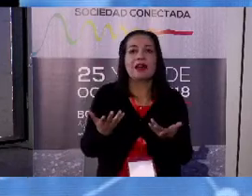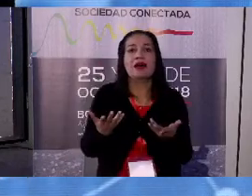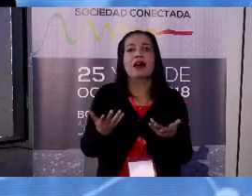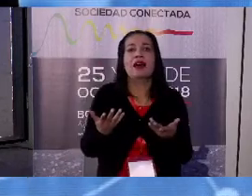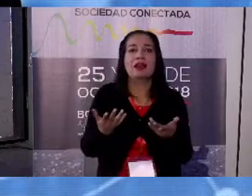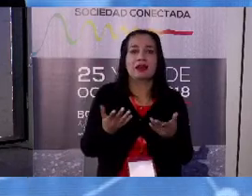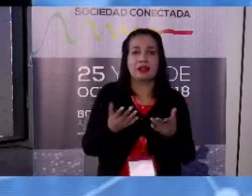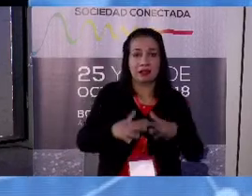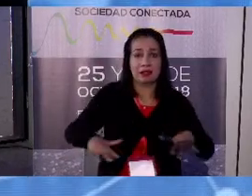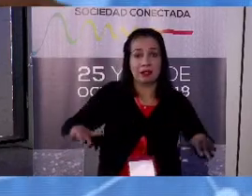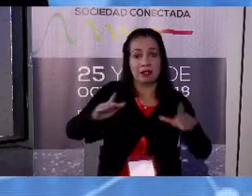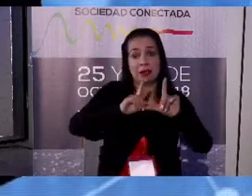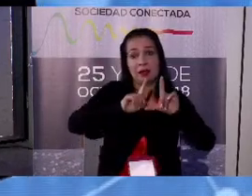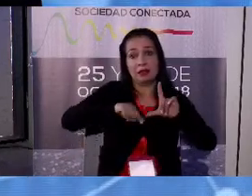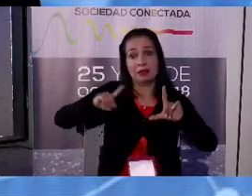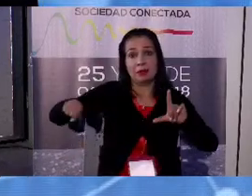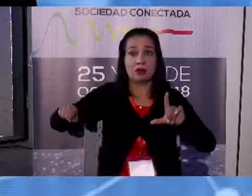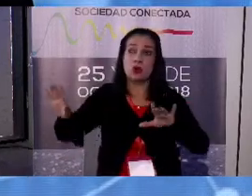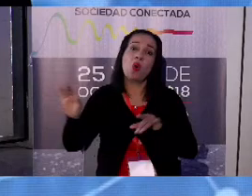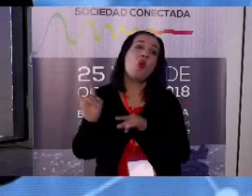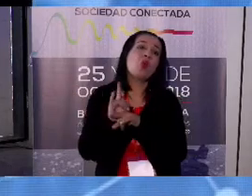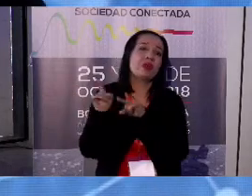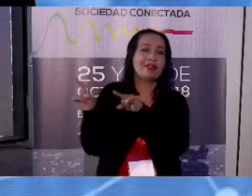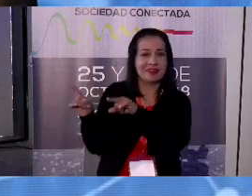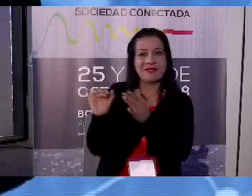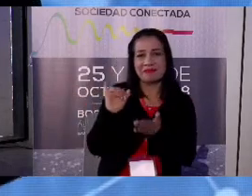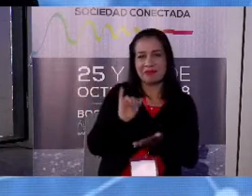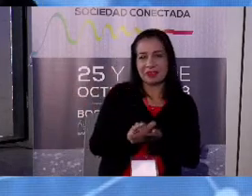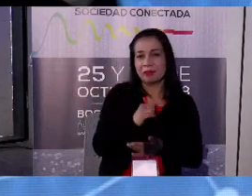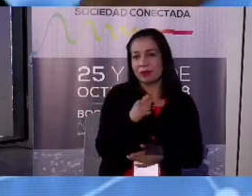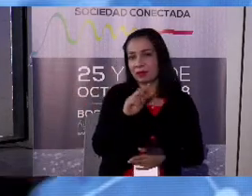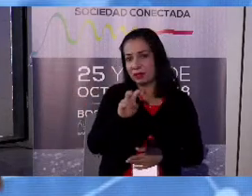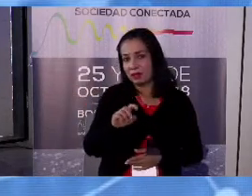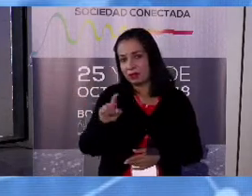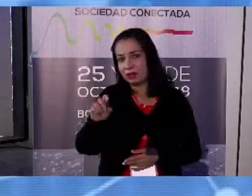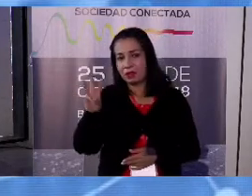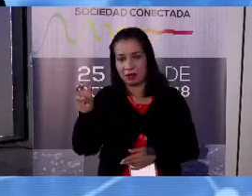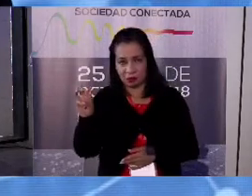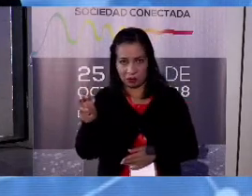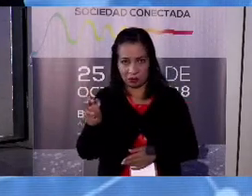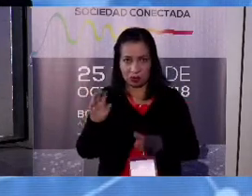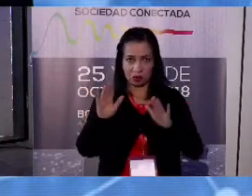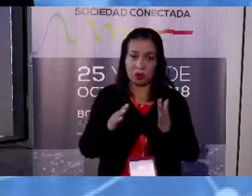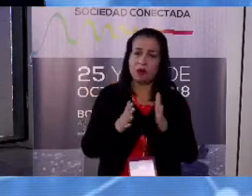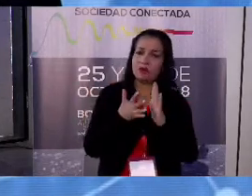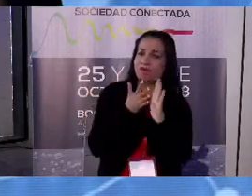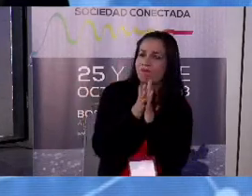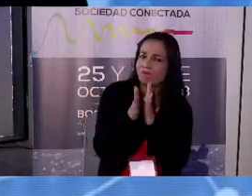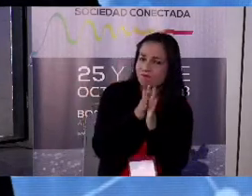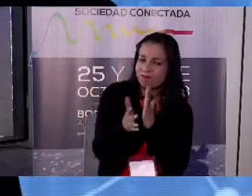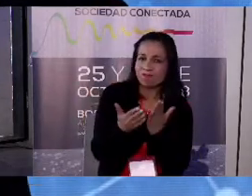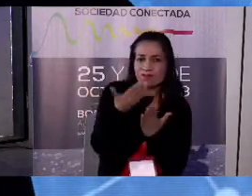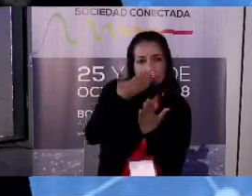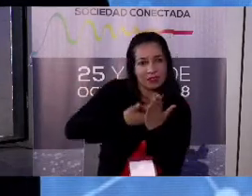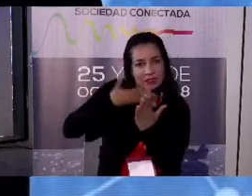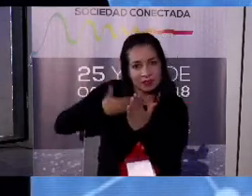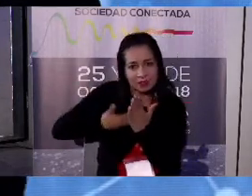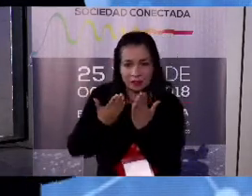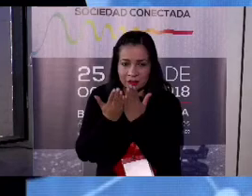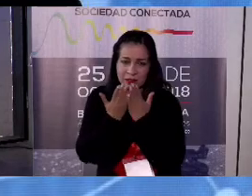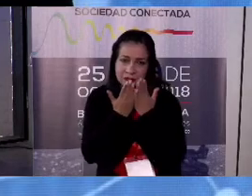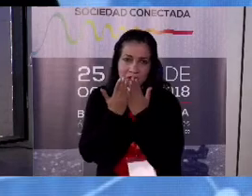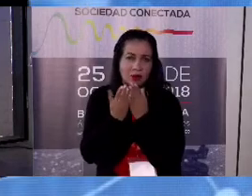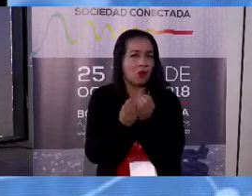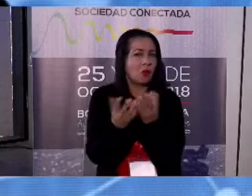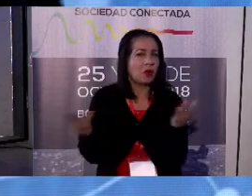1768 y que los informes los estudios todas las presentaciones que nosotros hacemos se basan en 1300